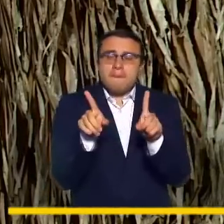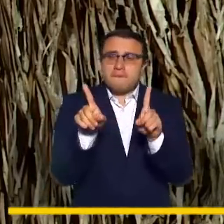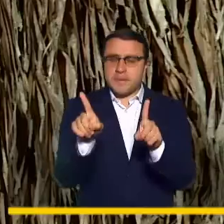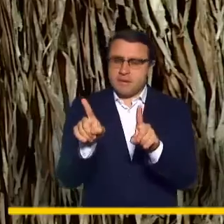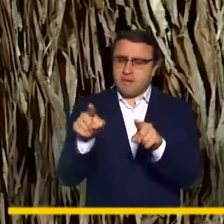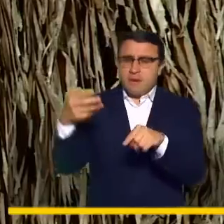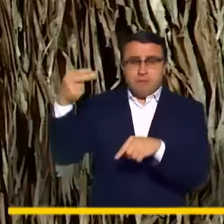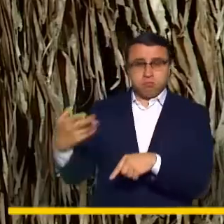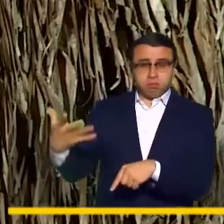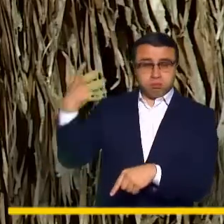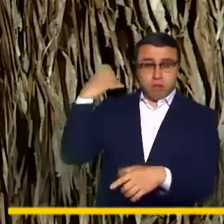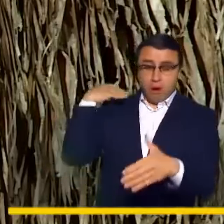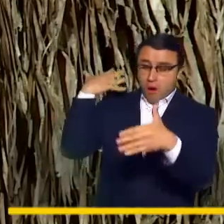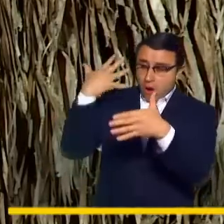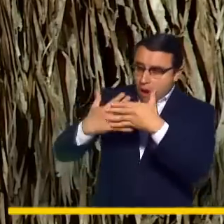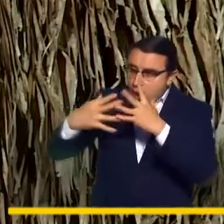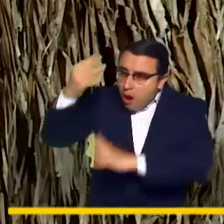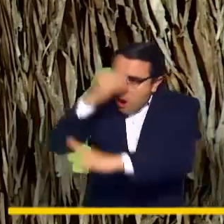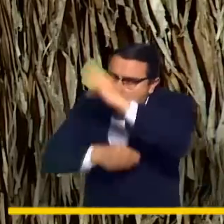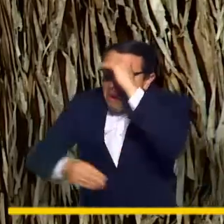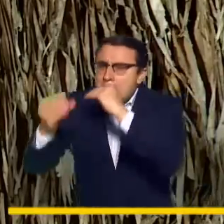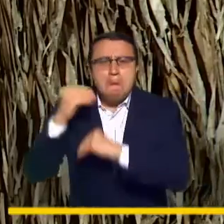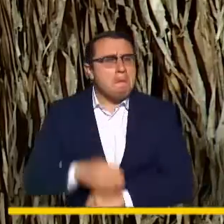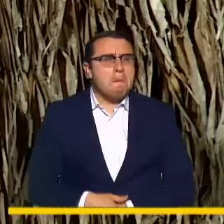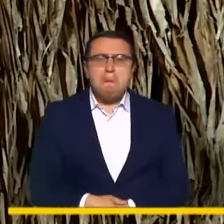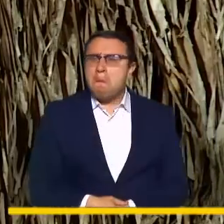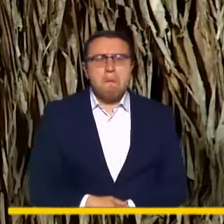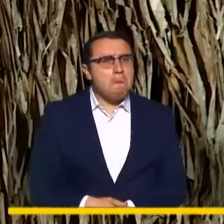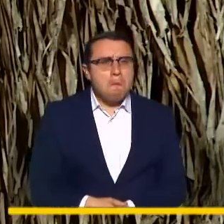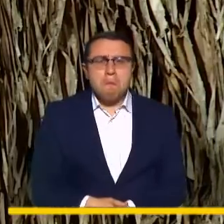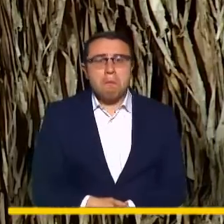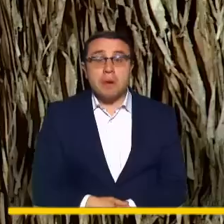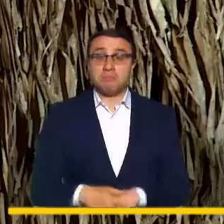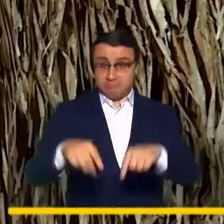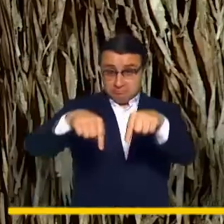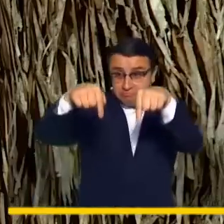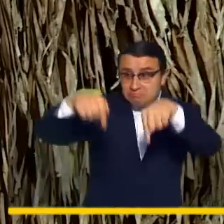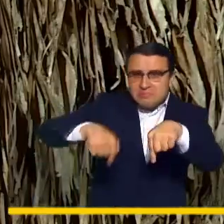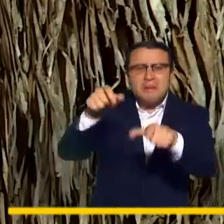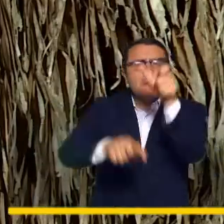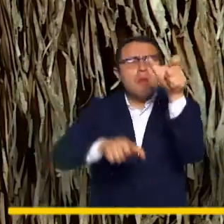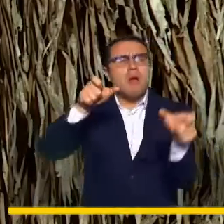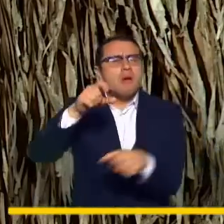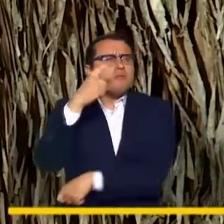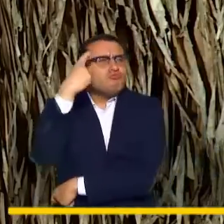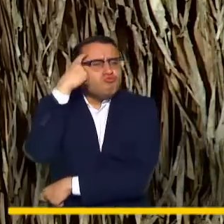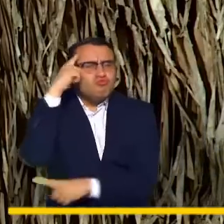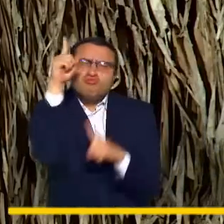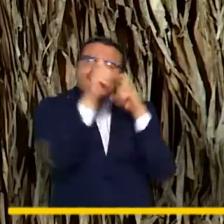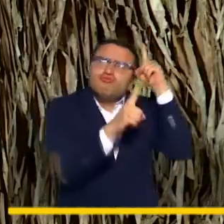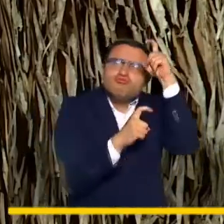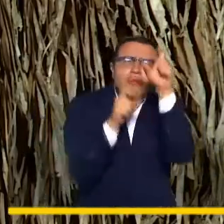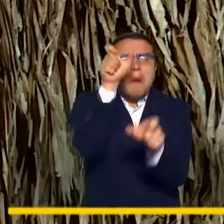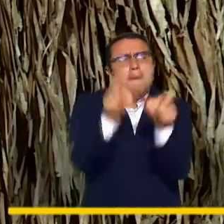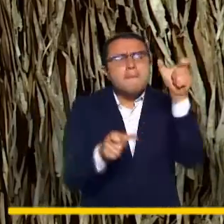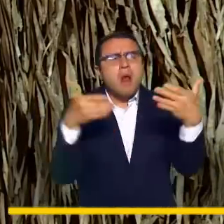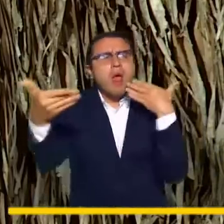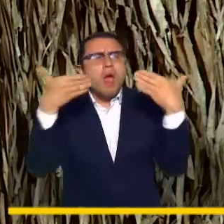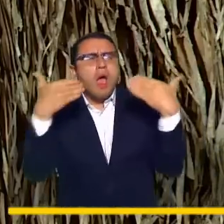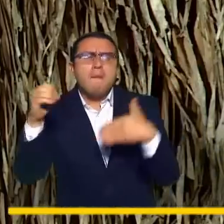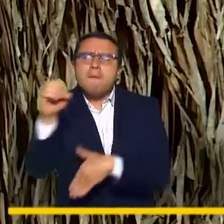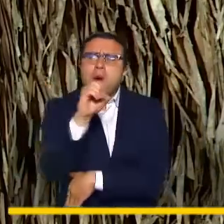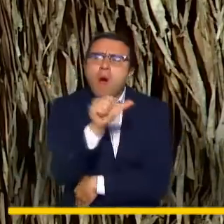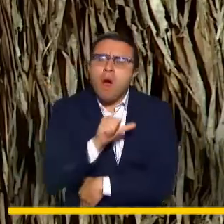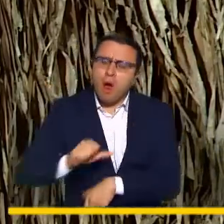lecciones históricas. Y es que aquí si nadie se preguntó si los campesinos y campesinas y familias